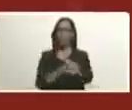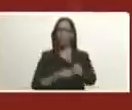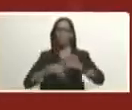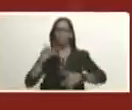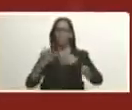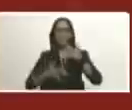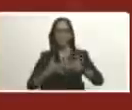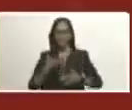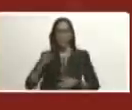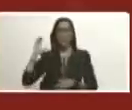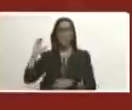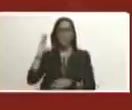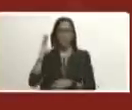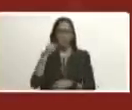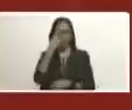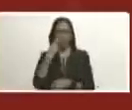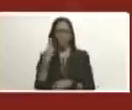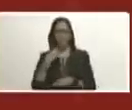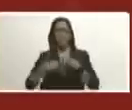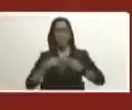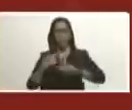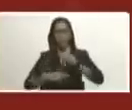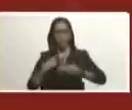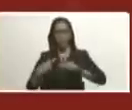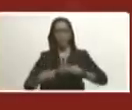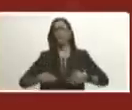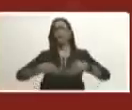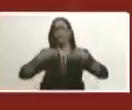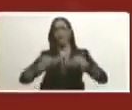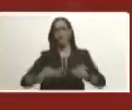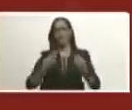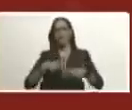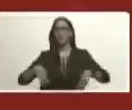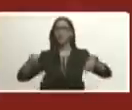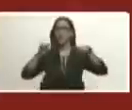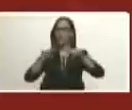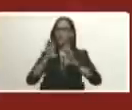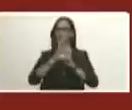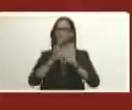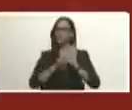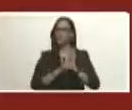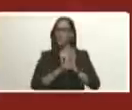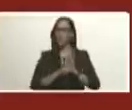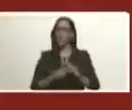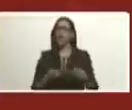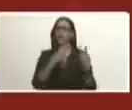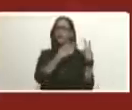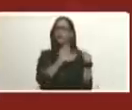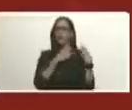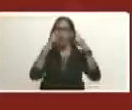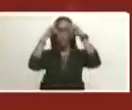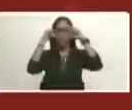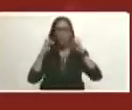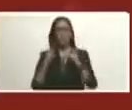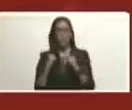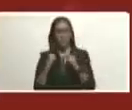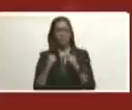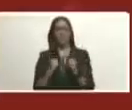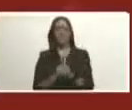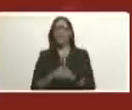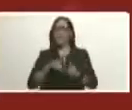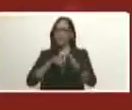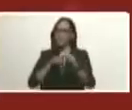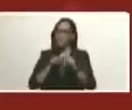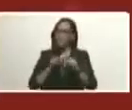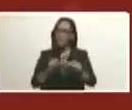patriótico, compromiso revolucionario y garante de los valores constitucionales, asumió con profesionalismo e irrestricto